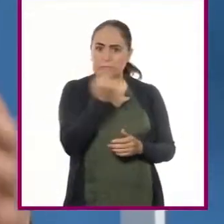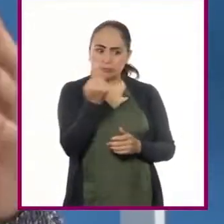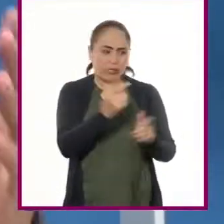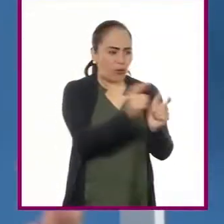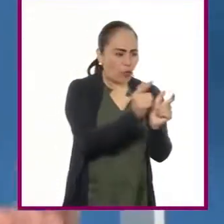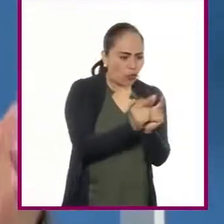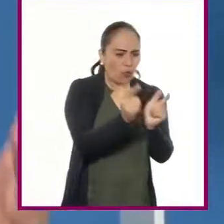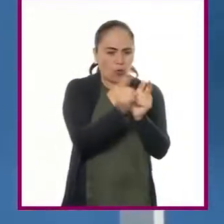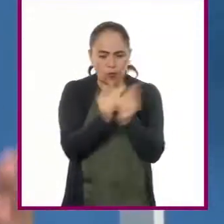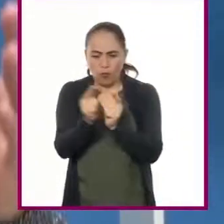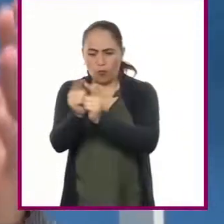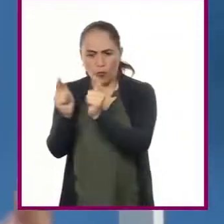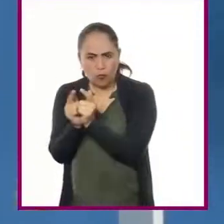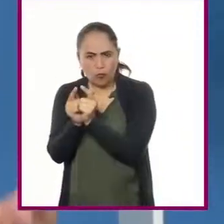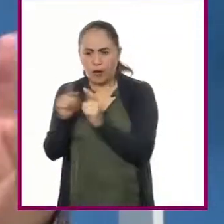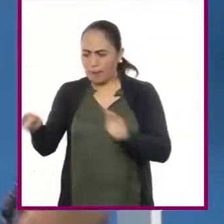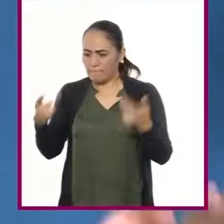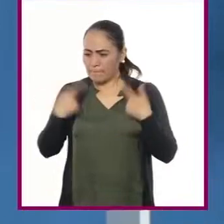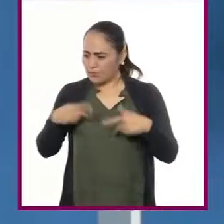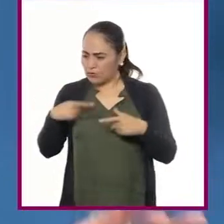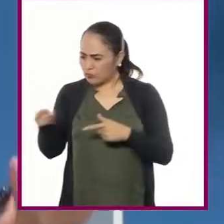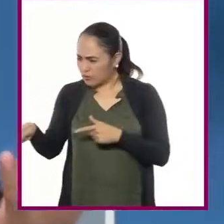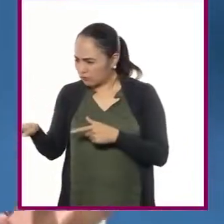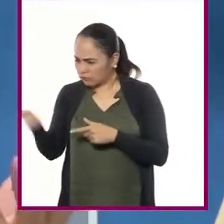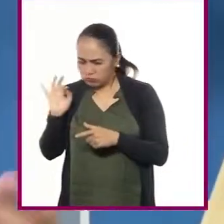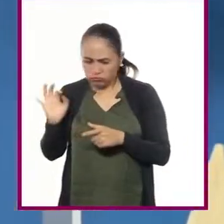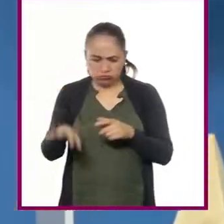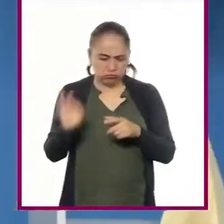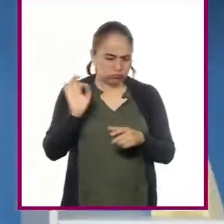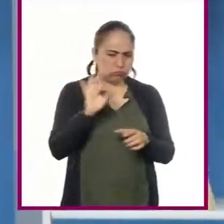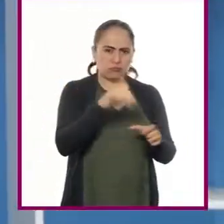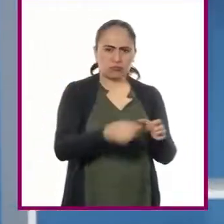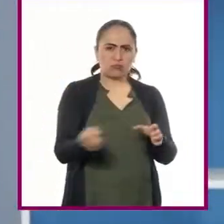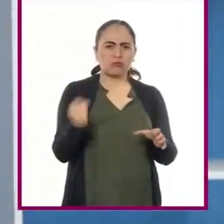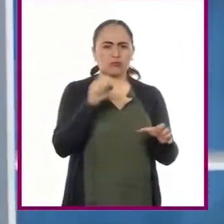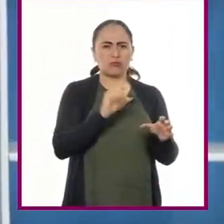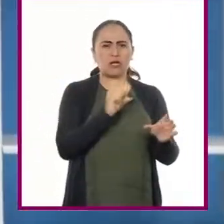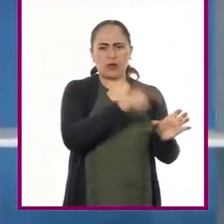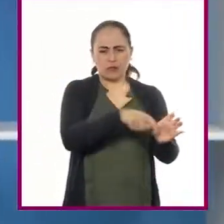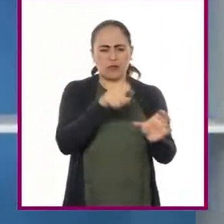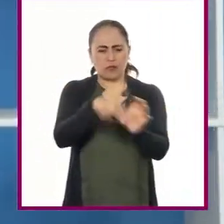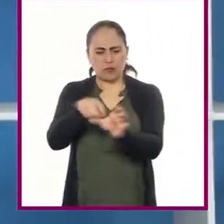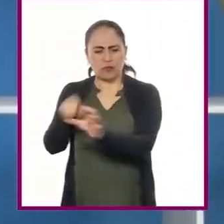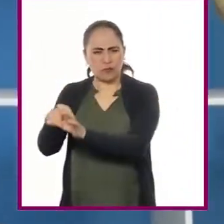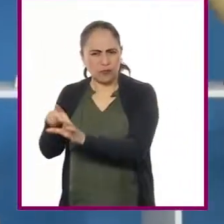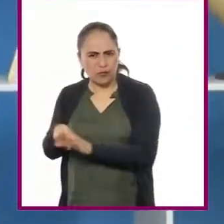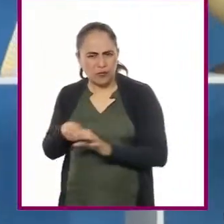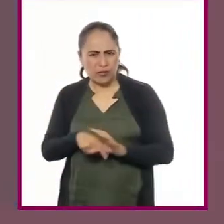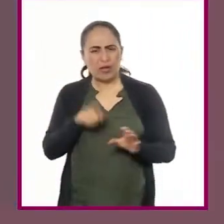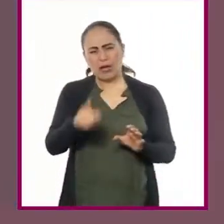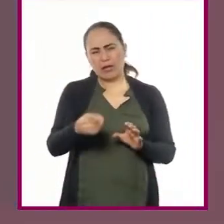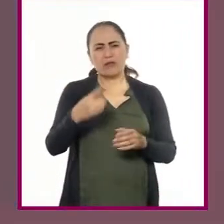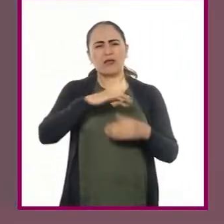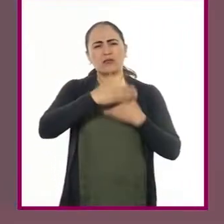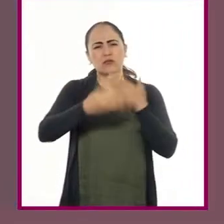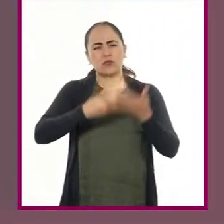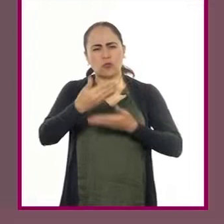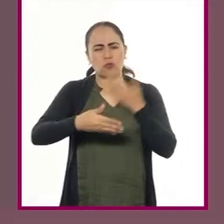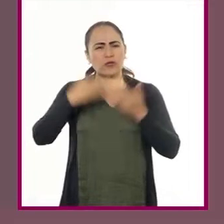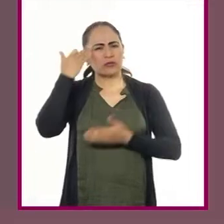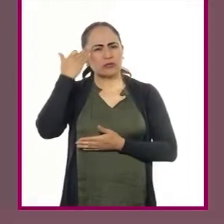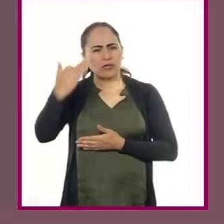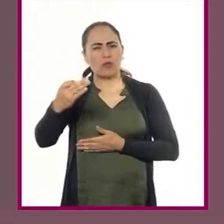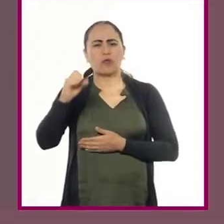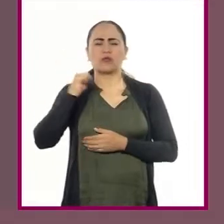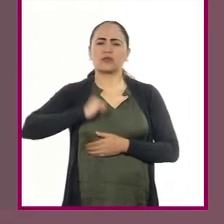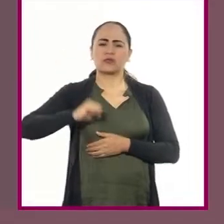ubicar la gran variedad de los miembros de la sociedad novohispana se intensificó con la llegada del siglo XVIII,